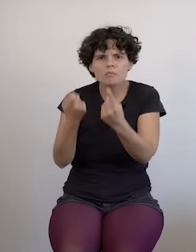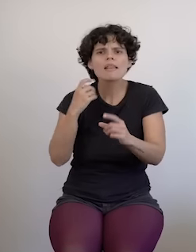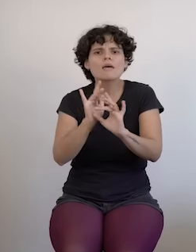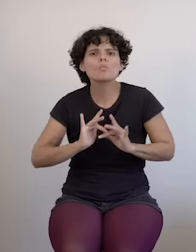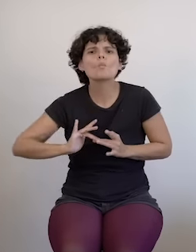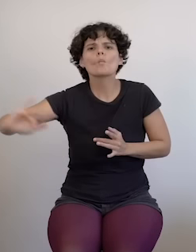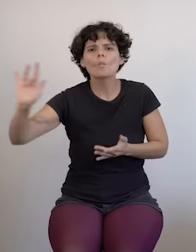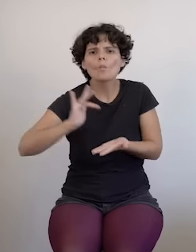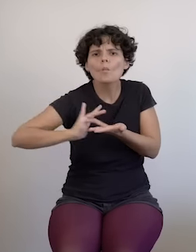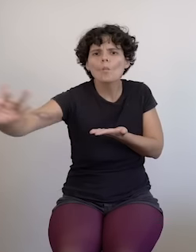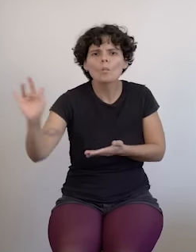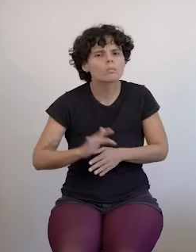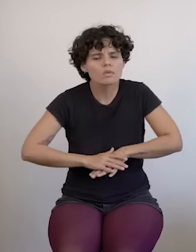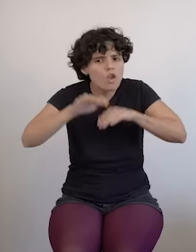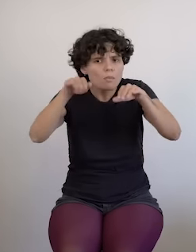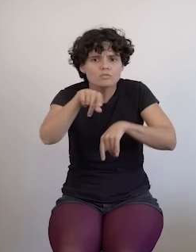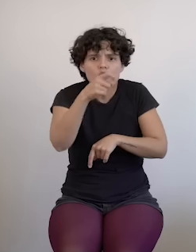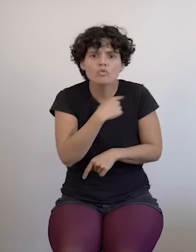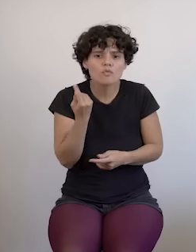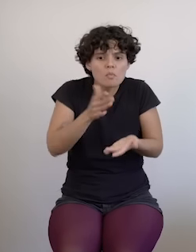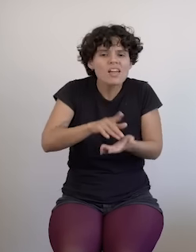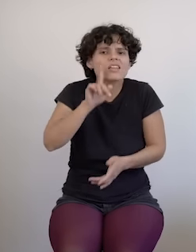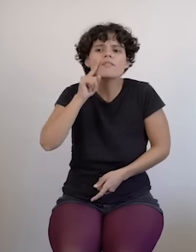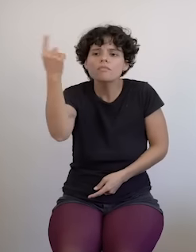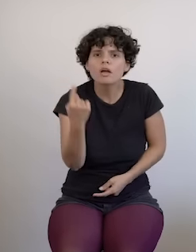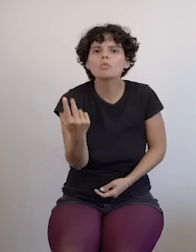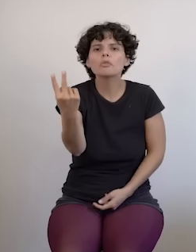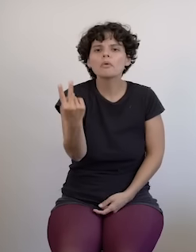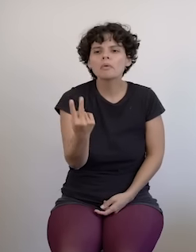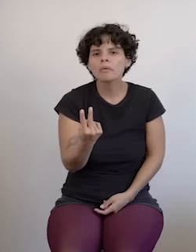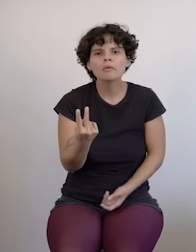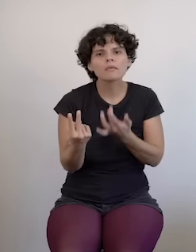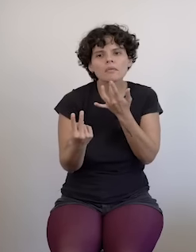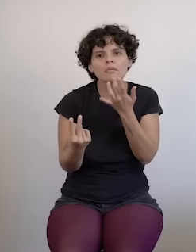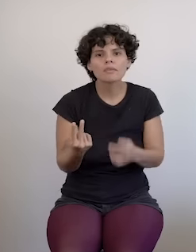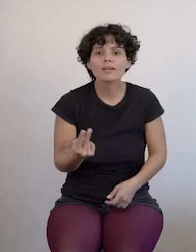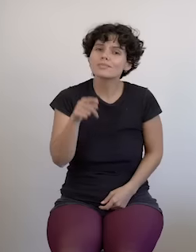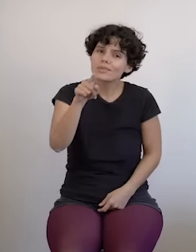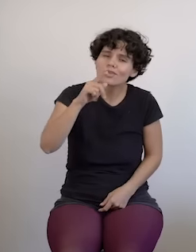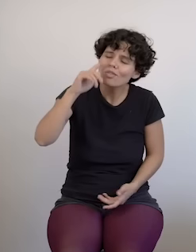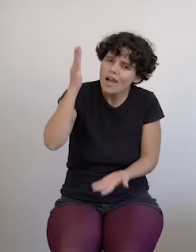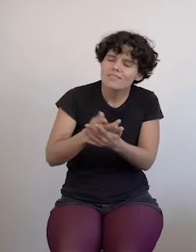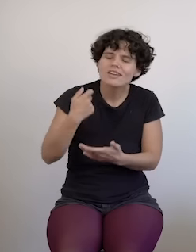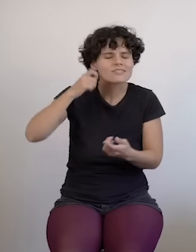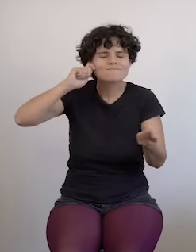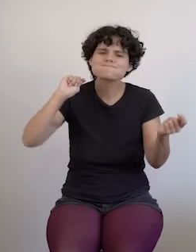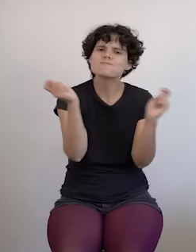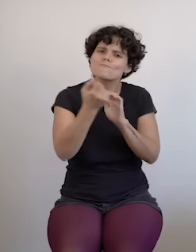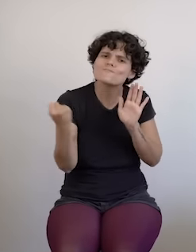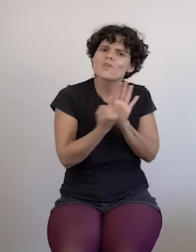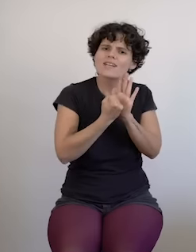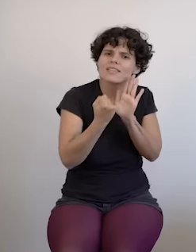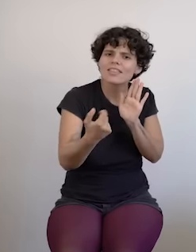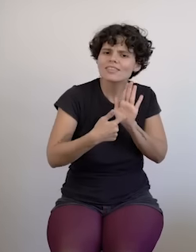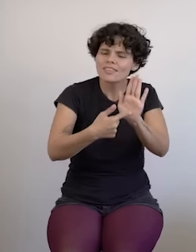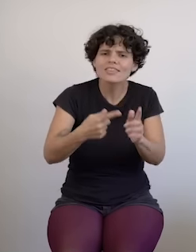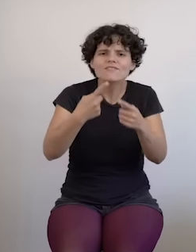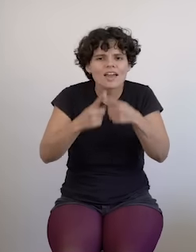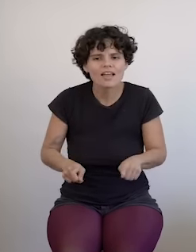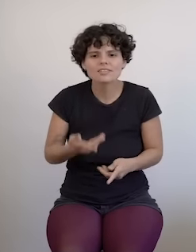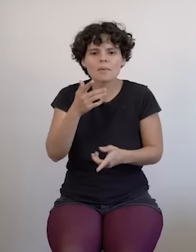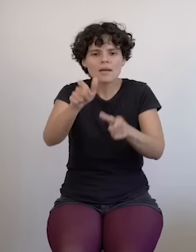gol, terrible ficha. Cuando tú te mueras te va a pasar lo mismo, hermano, tener a verte dos personas. En cambio, si marcáis la diferencia y